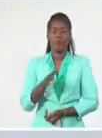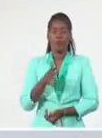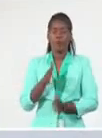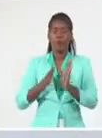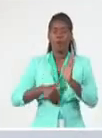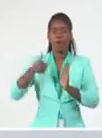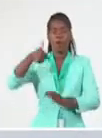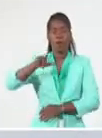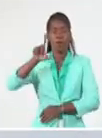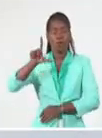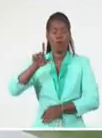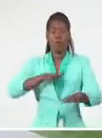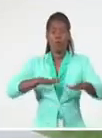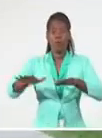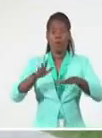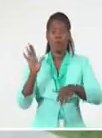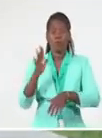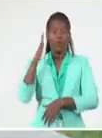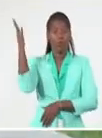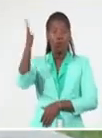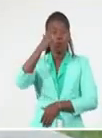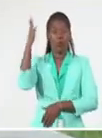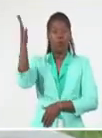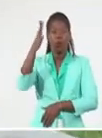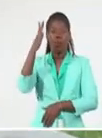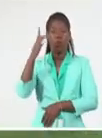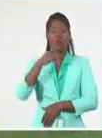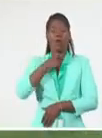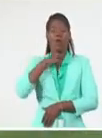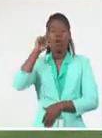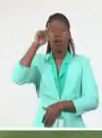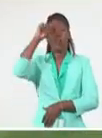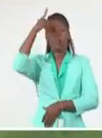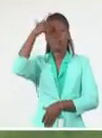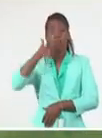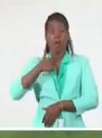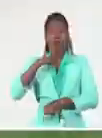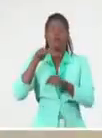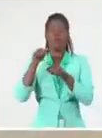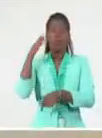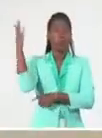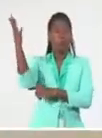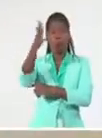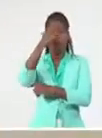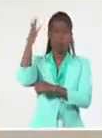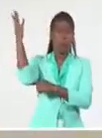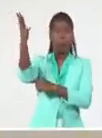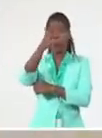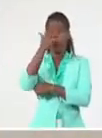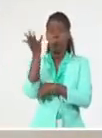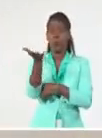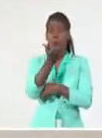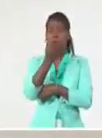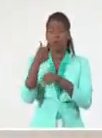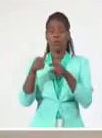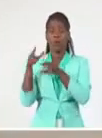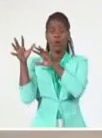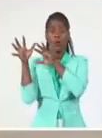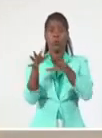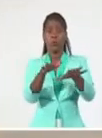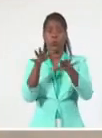los posibles embates del huracán elsa que amenazaba con afectar al país el fenómeno hidrometeorológico no trajo las lluvias y vientos que se